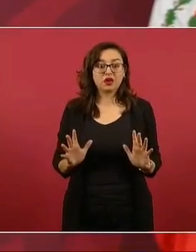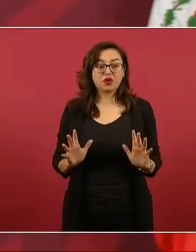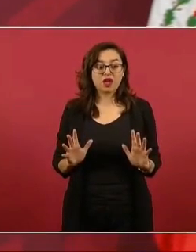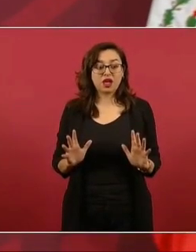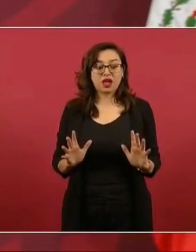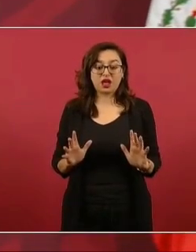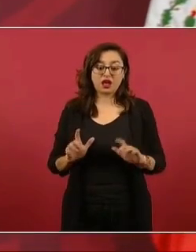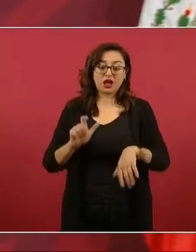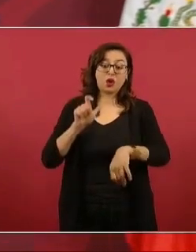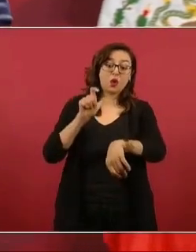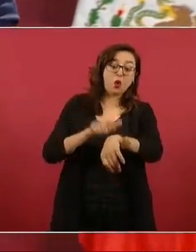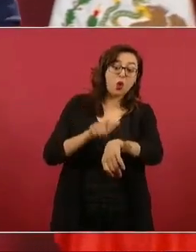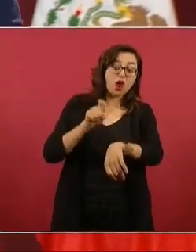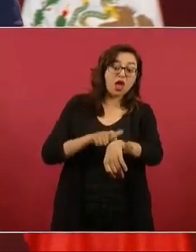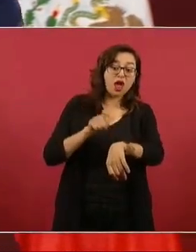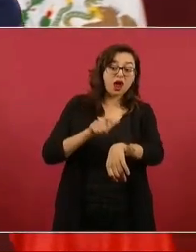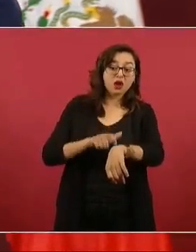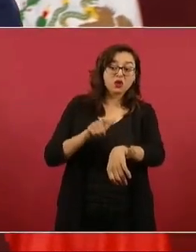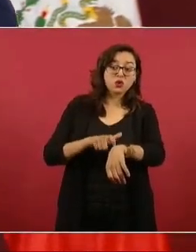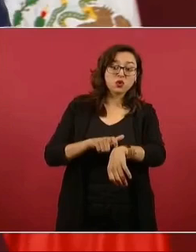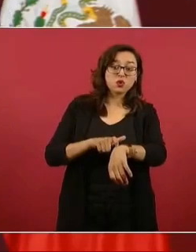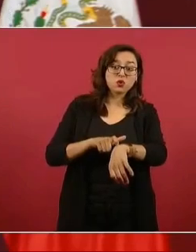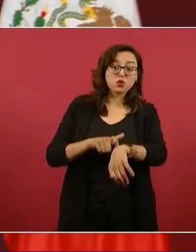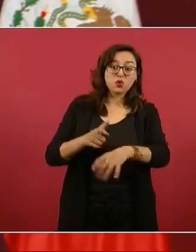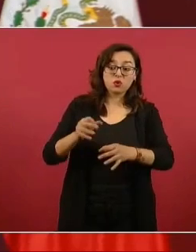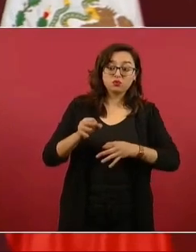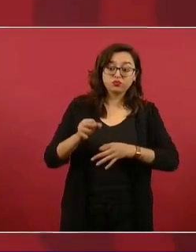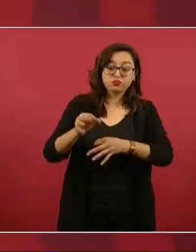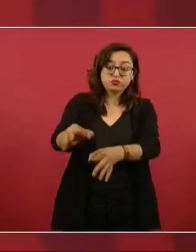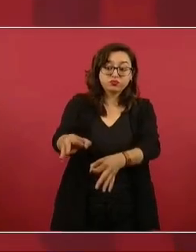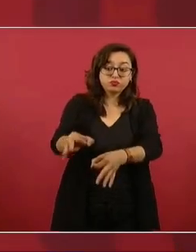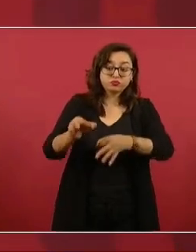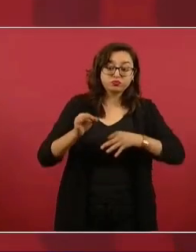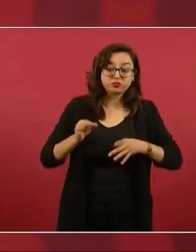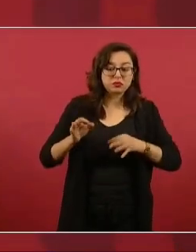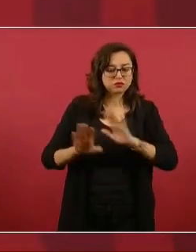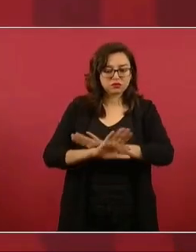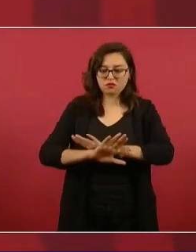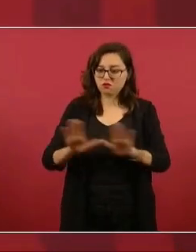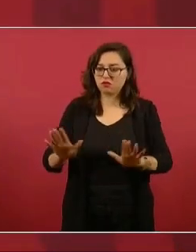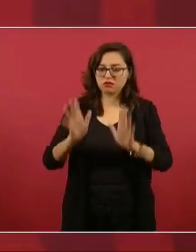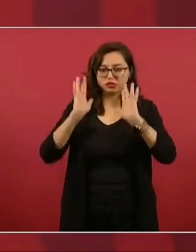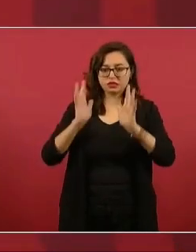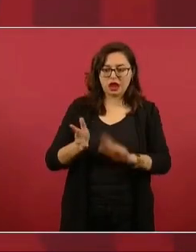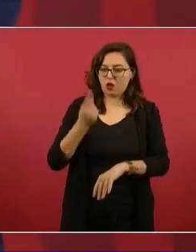que si cambia el horario, o mejor dicho, si ya no cambia el horario